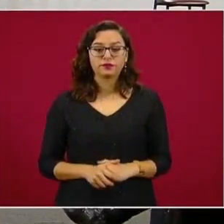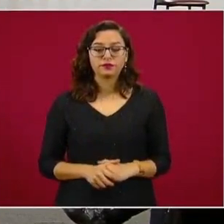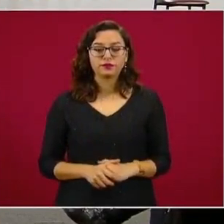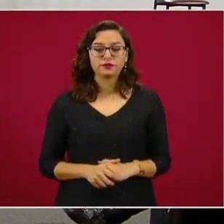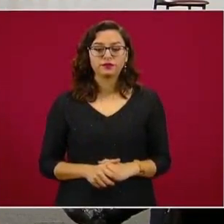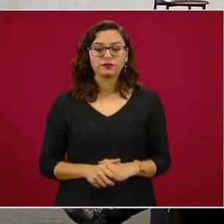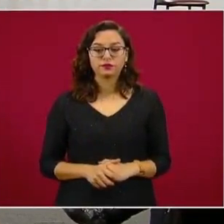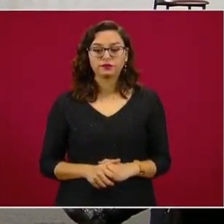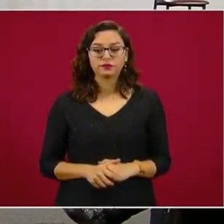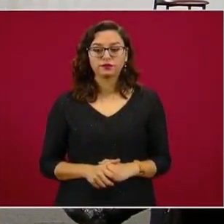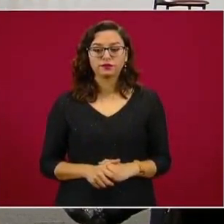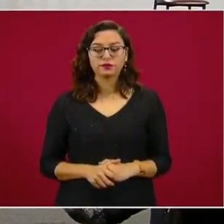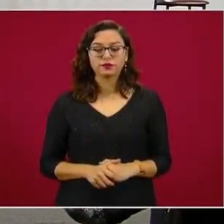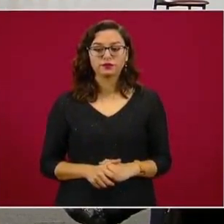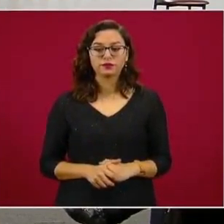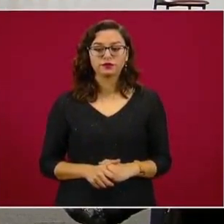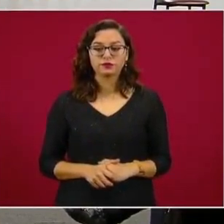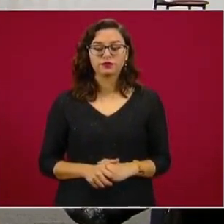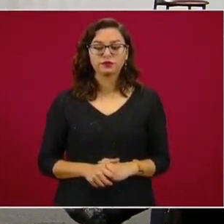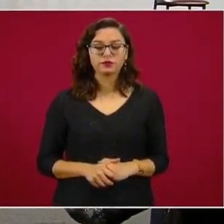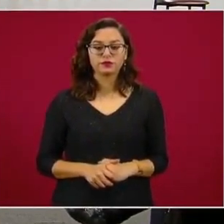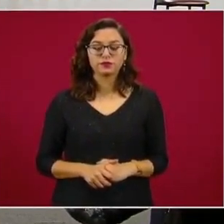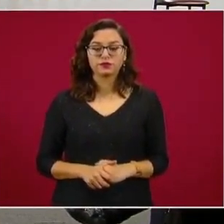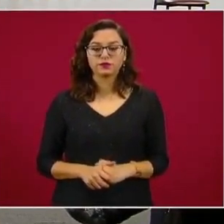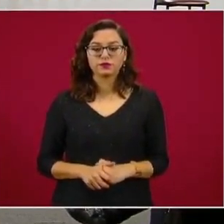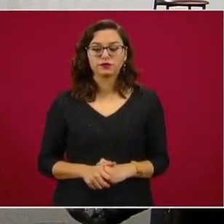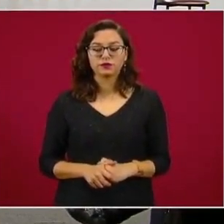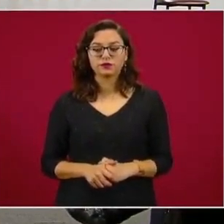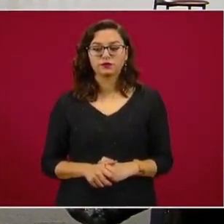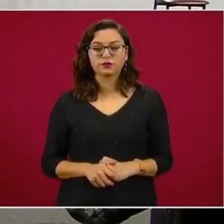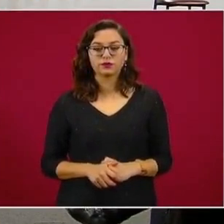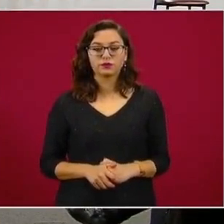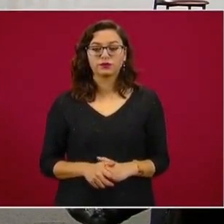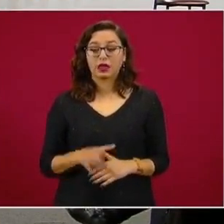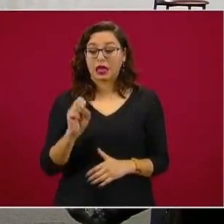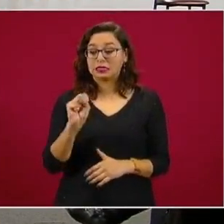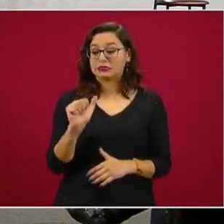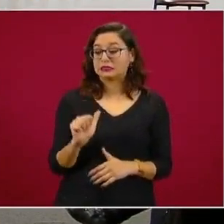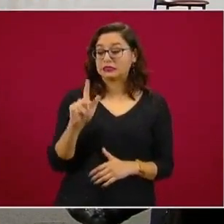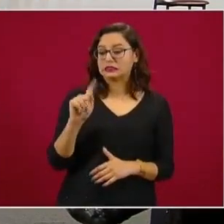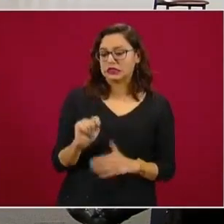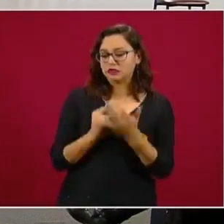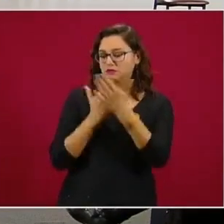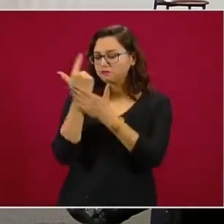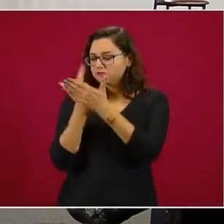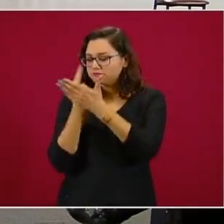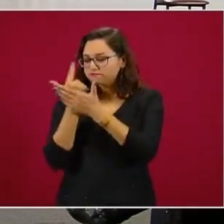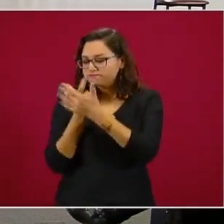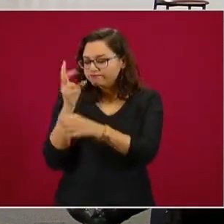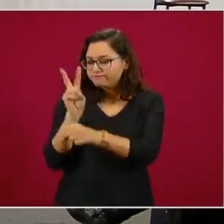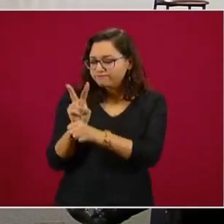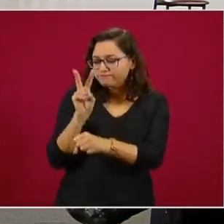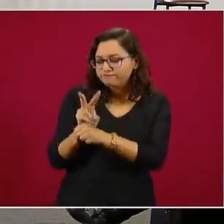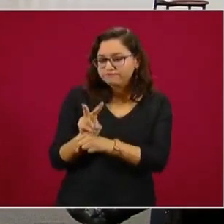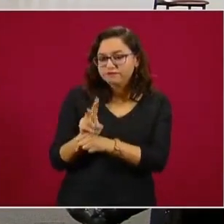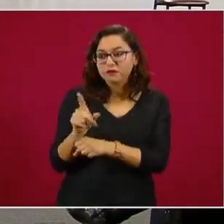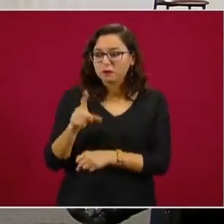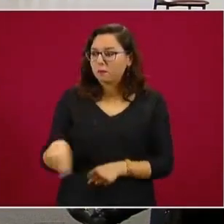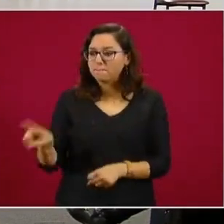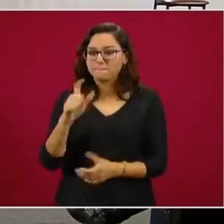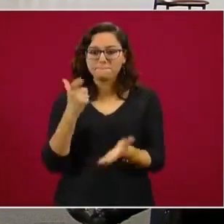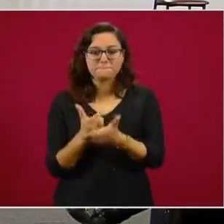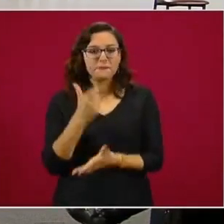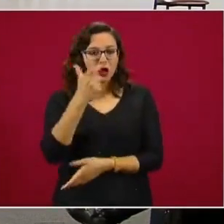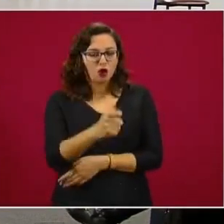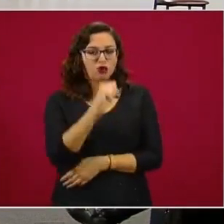Hay una parte de la revisión cuando el SAT hace auditorías, no solo es lo que no pagaron,